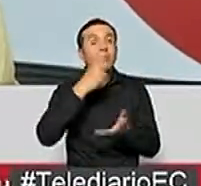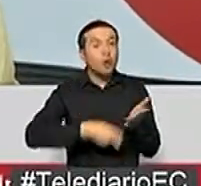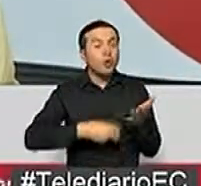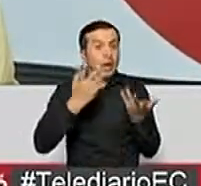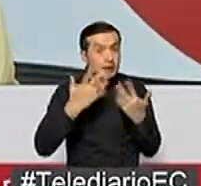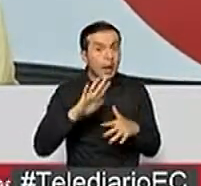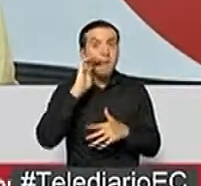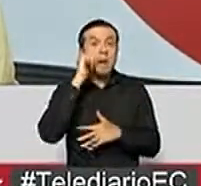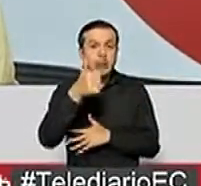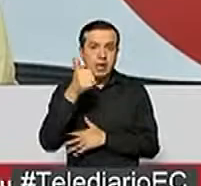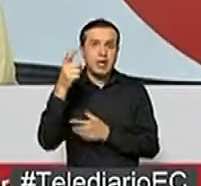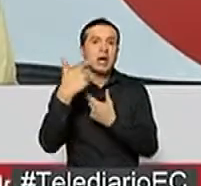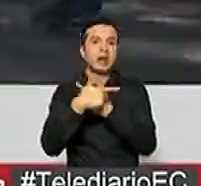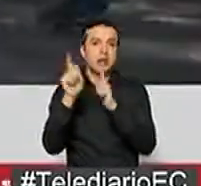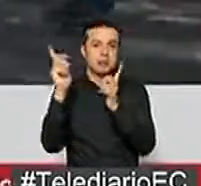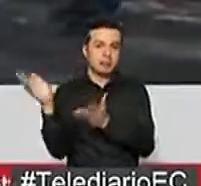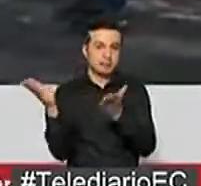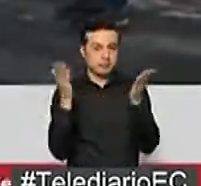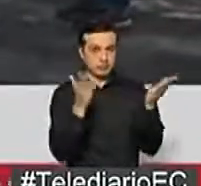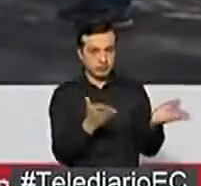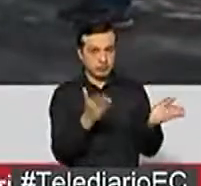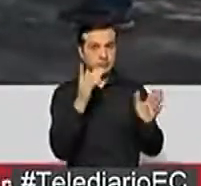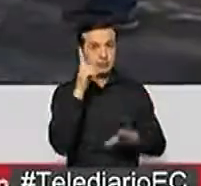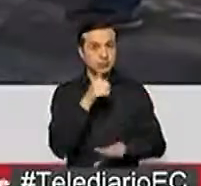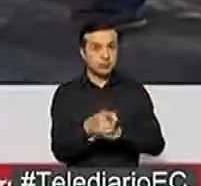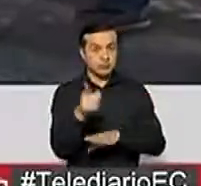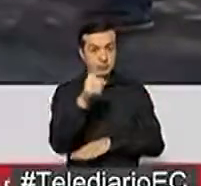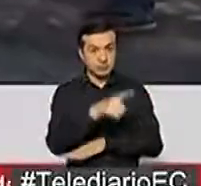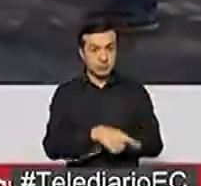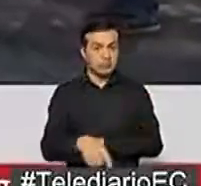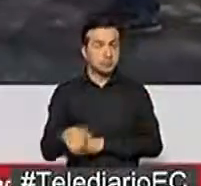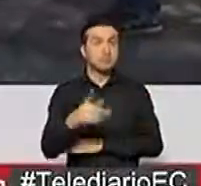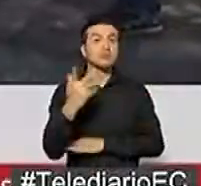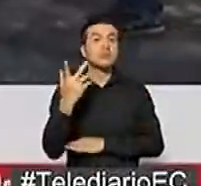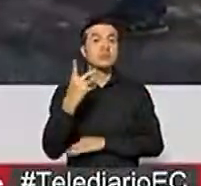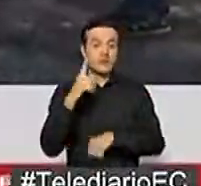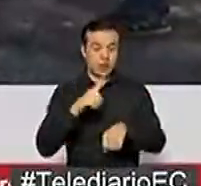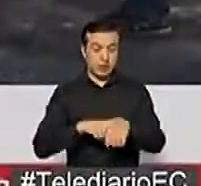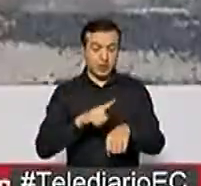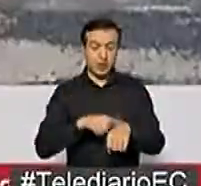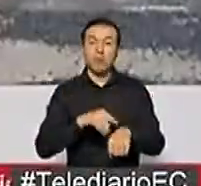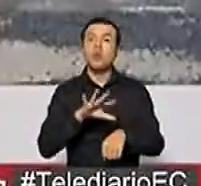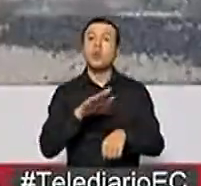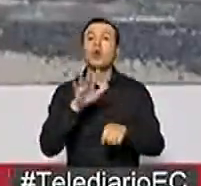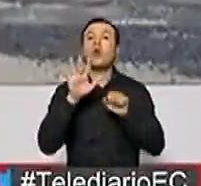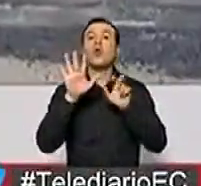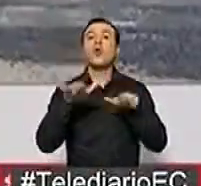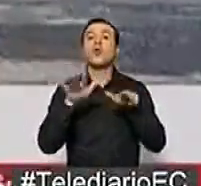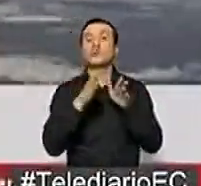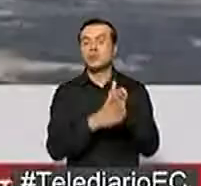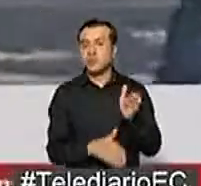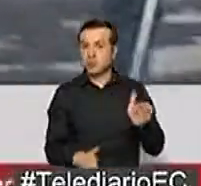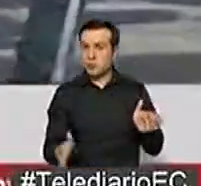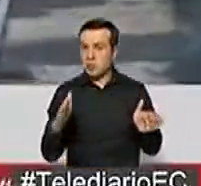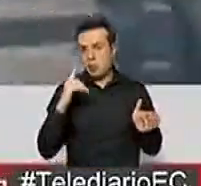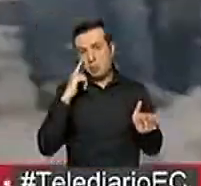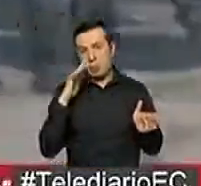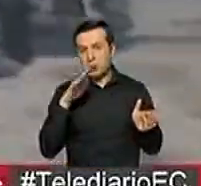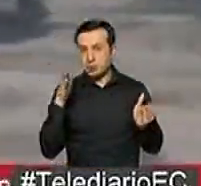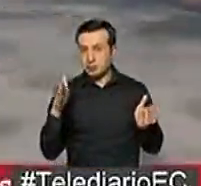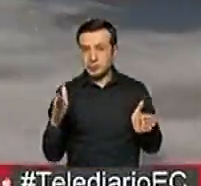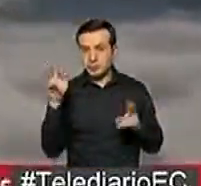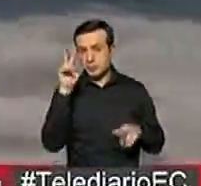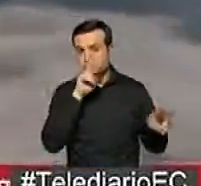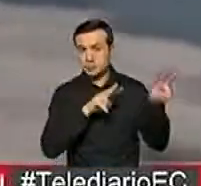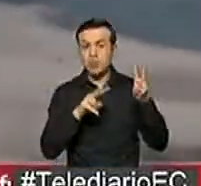pasado el Hoy No Circula. La disposición Hoy No Circula durará un tiempo aproximado de 8 meses mientras se ejecutan trabajos